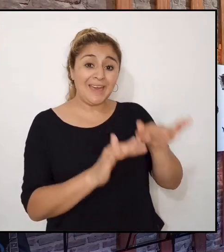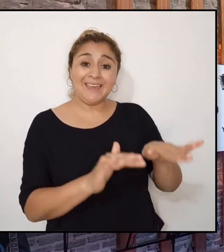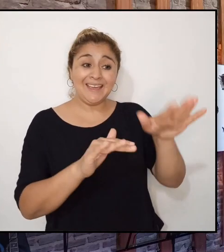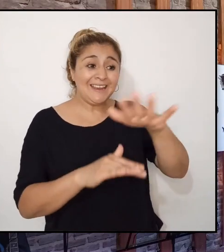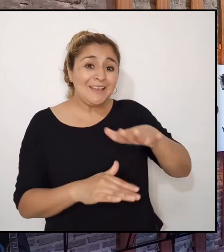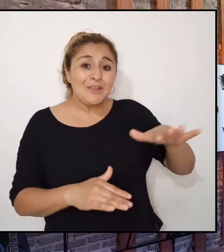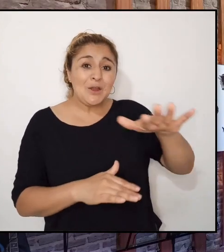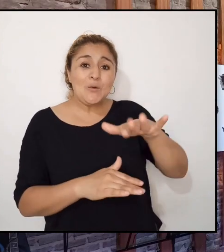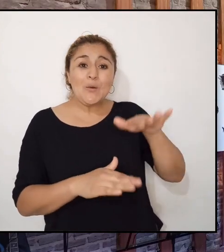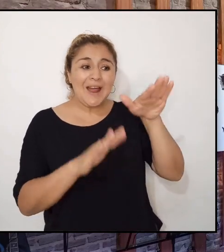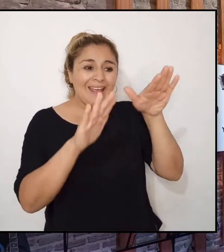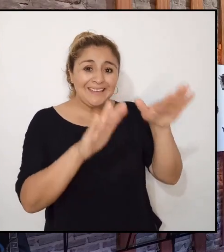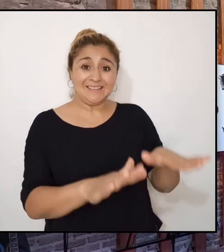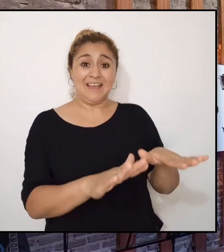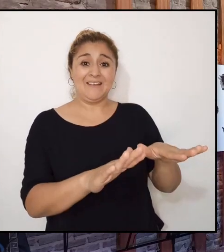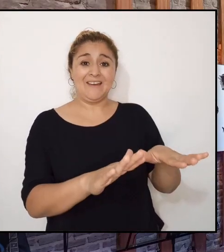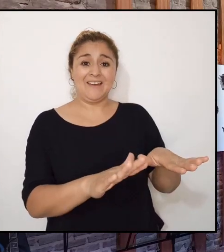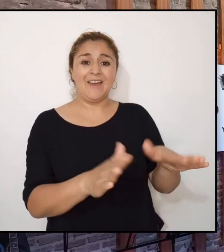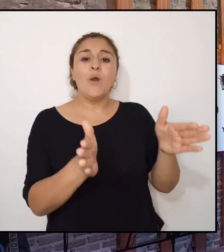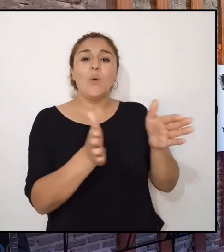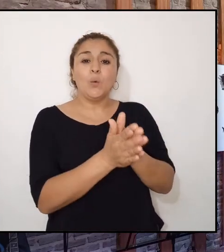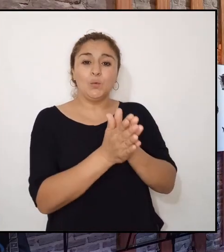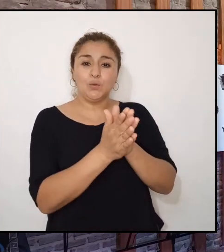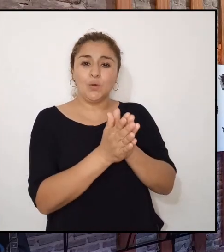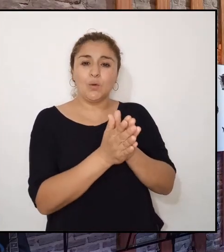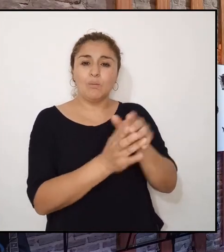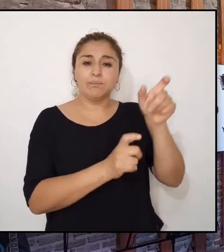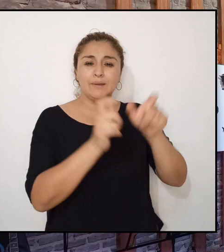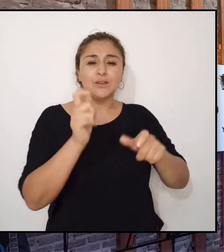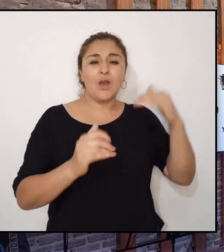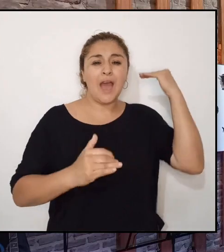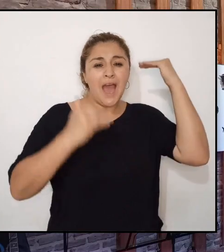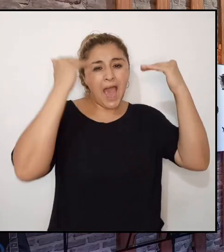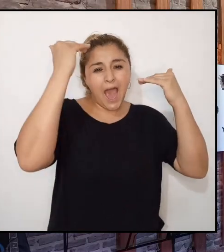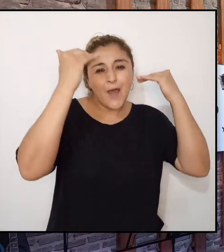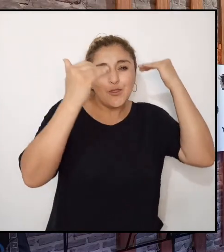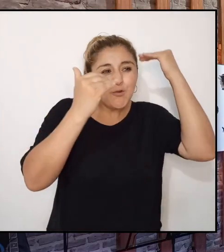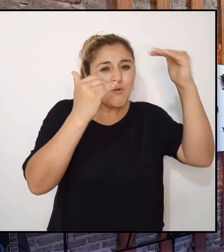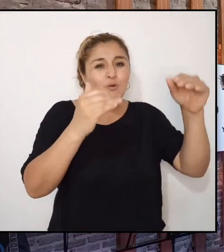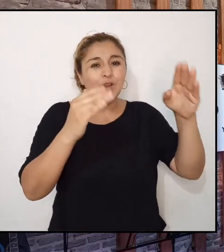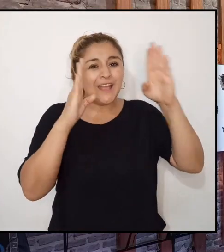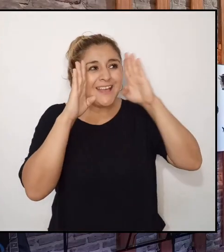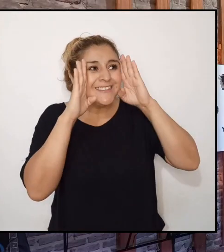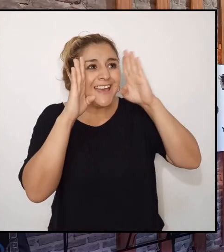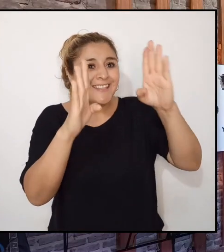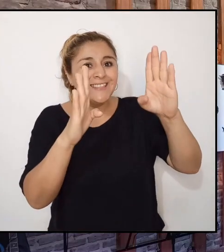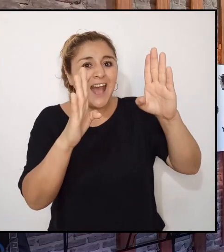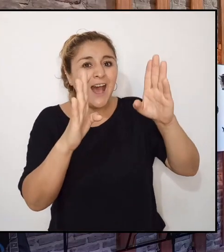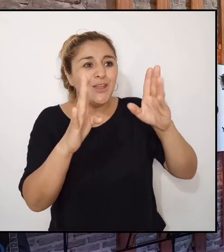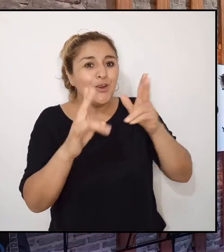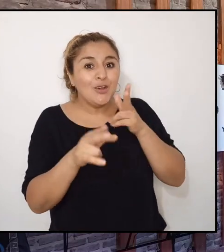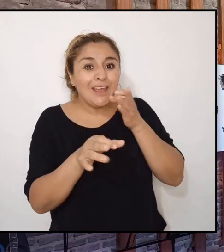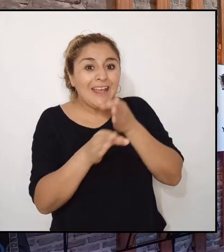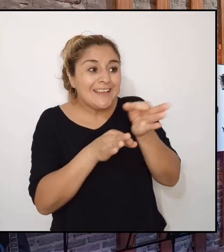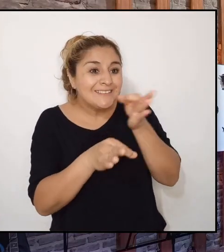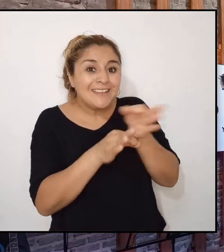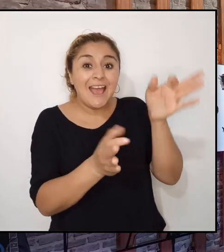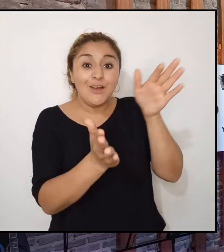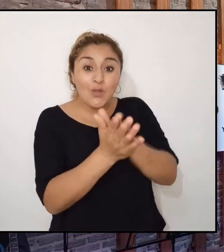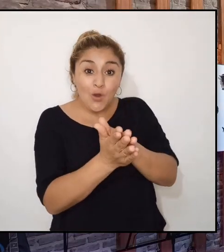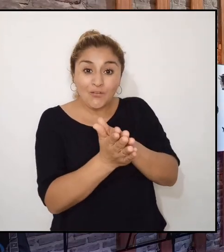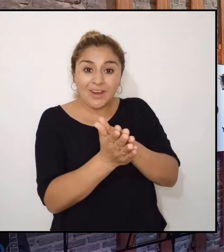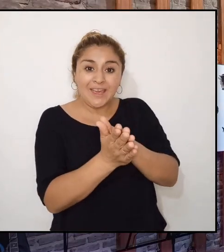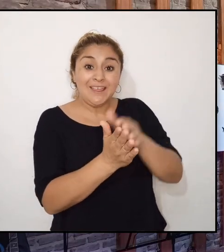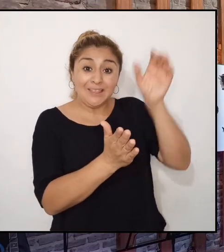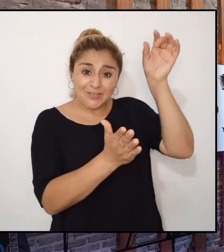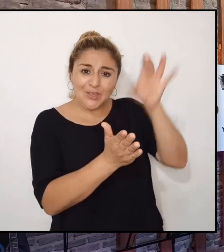Estaba en el lugar donde escuchaba la palabra de Dios, donde Él hacía preguntas.